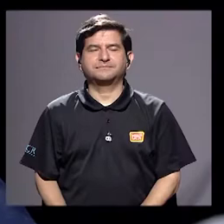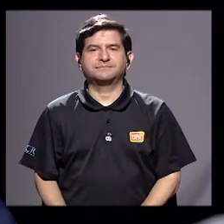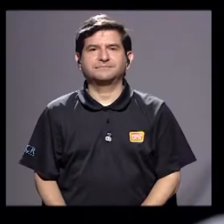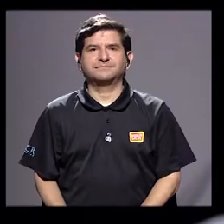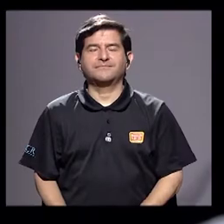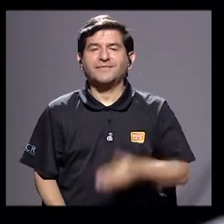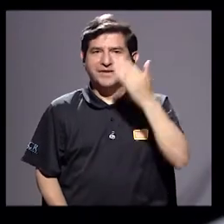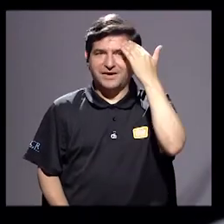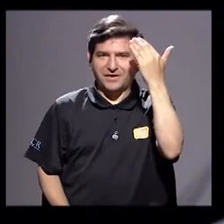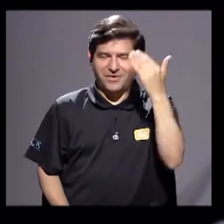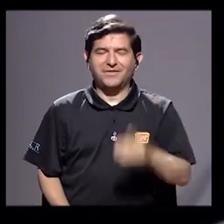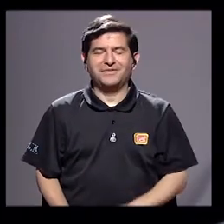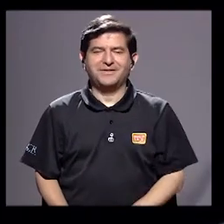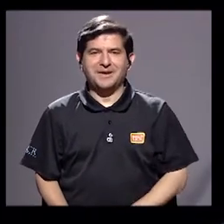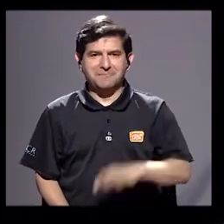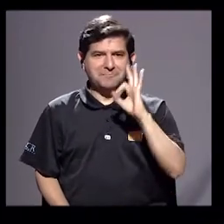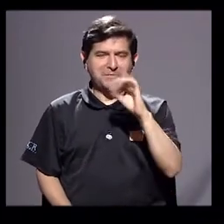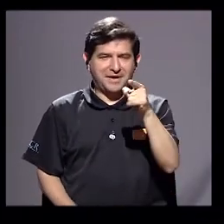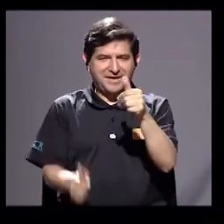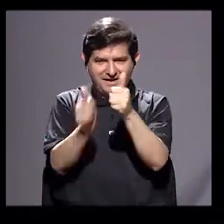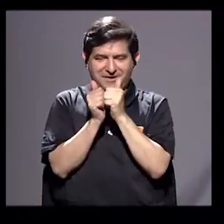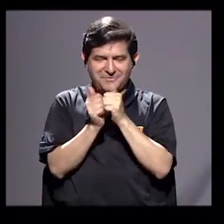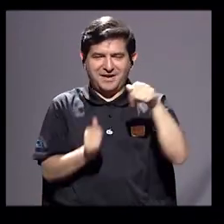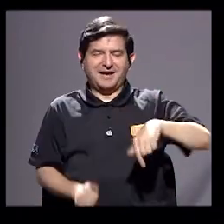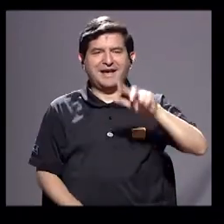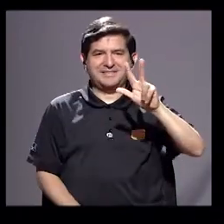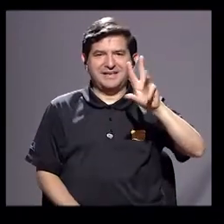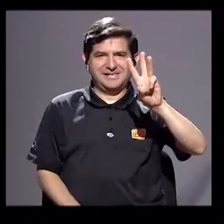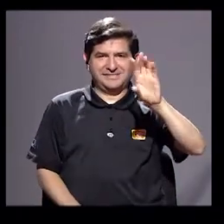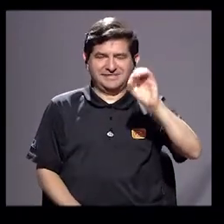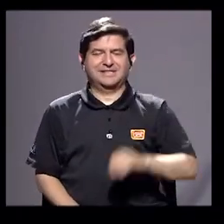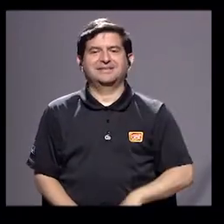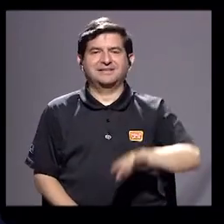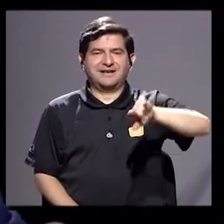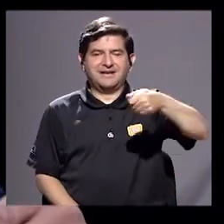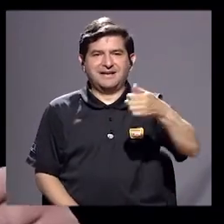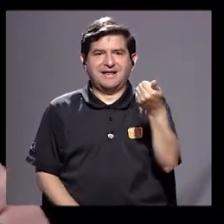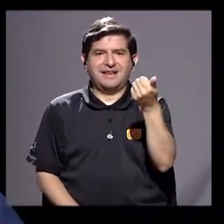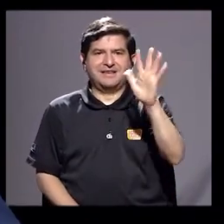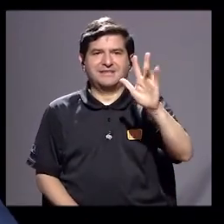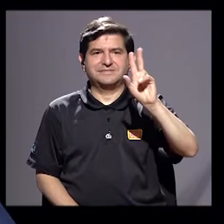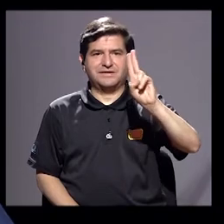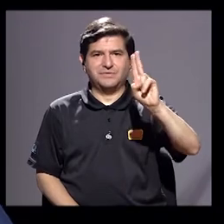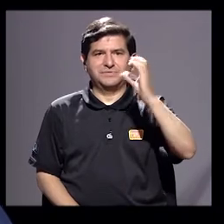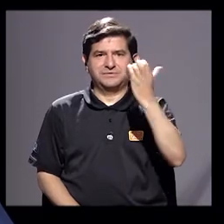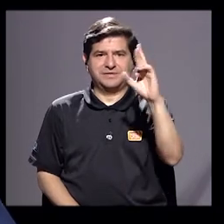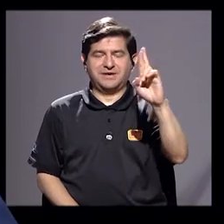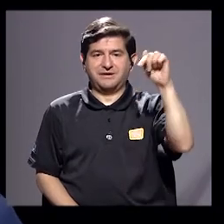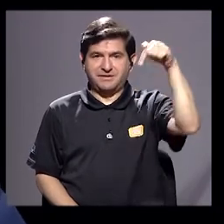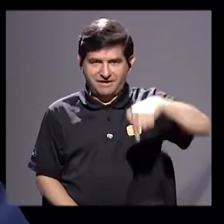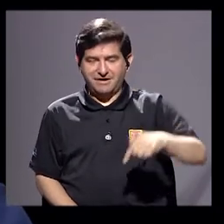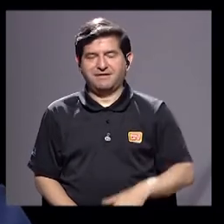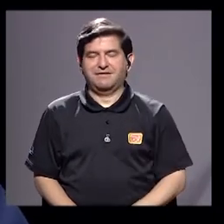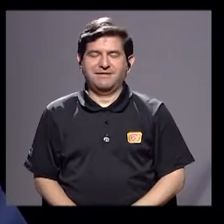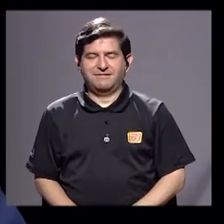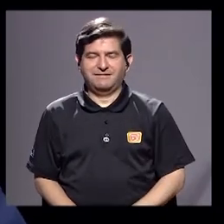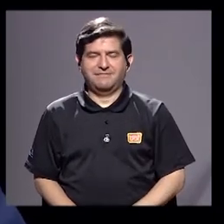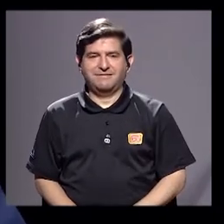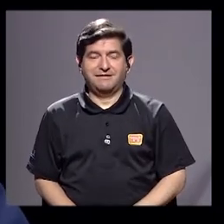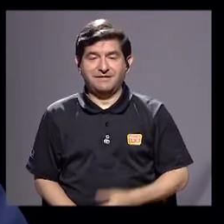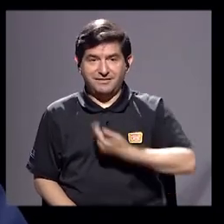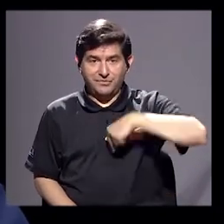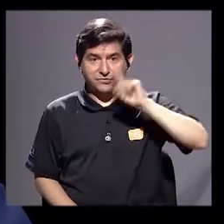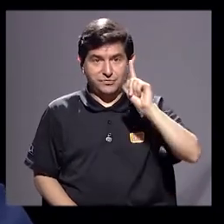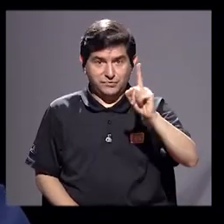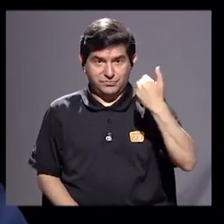o la super buena nota que nos acompaña siempre acá en 360 en el canal 15 universidad de costa rica estamos de los estudios con un